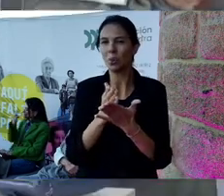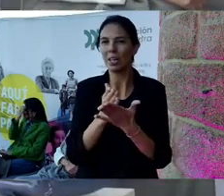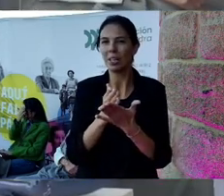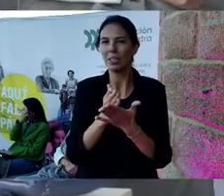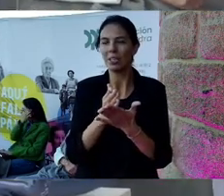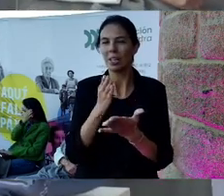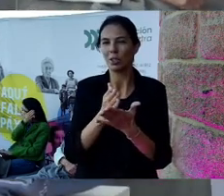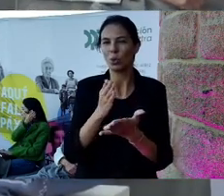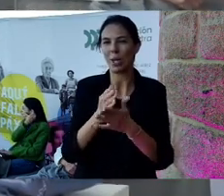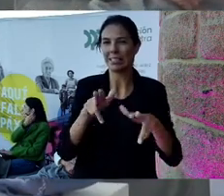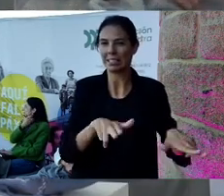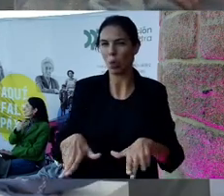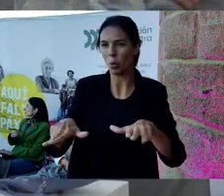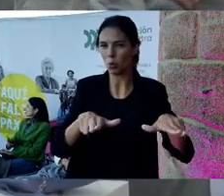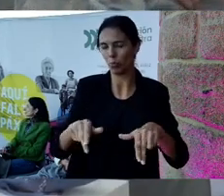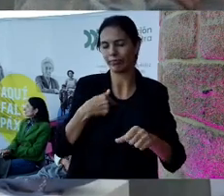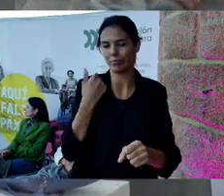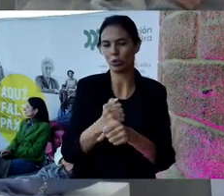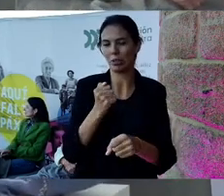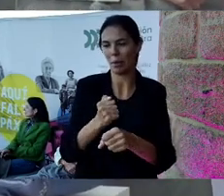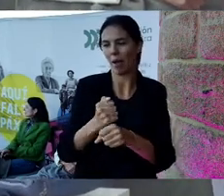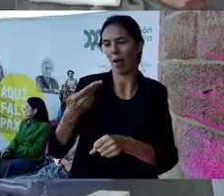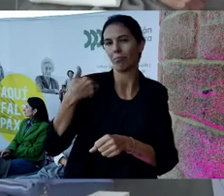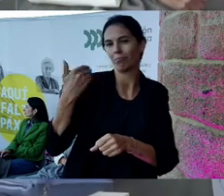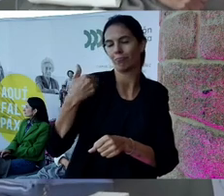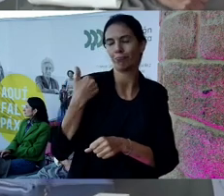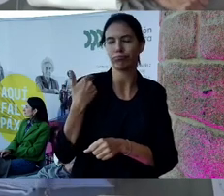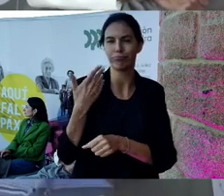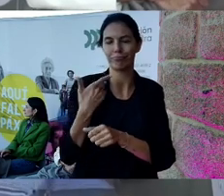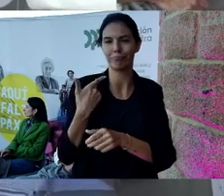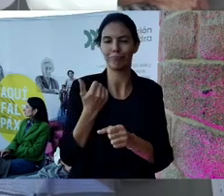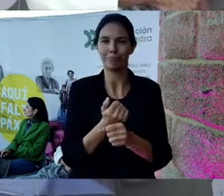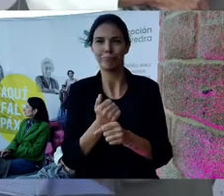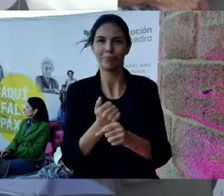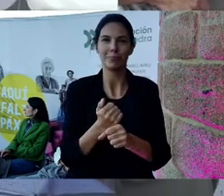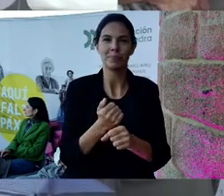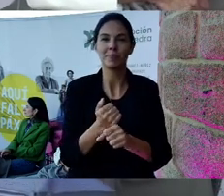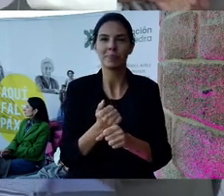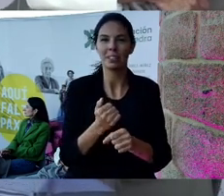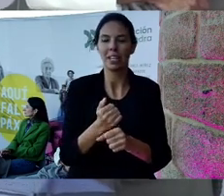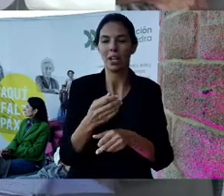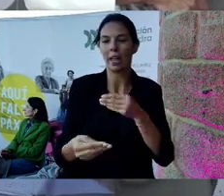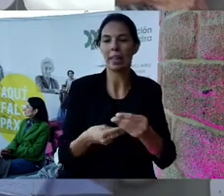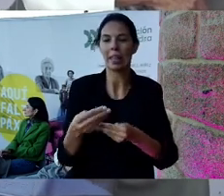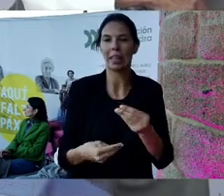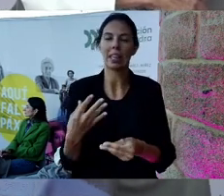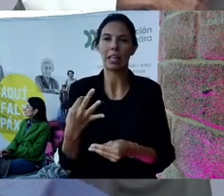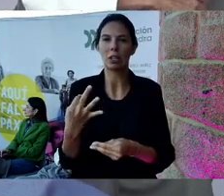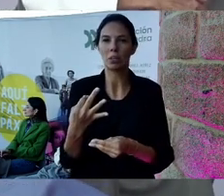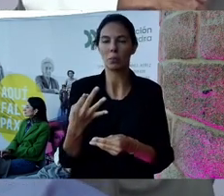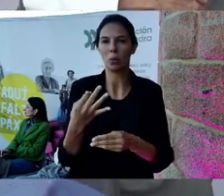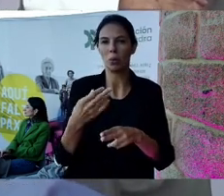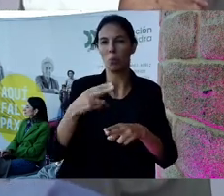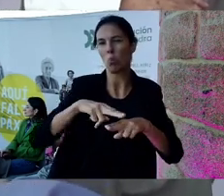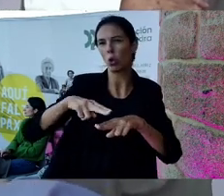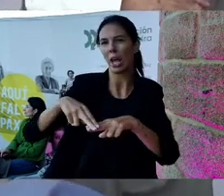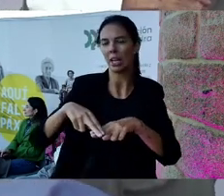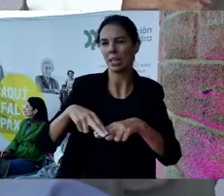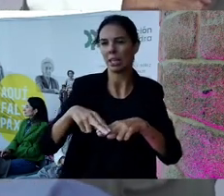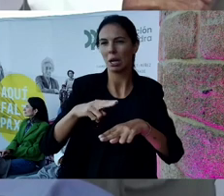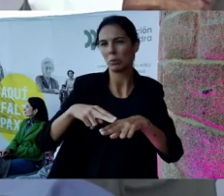de estudiantes de audiovisual con los que yo trabajé un momento dado y montaron